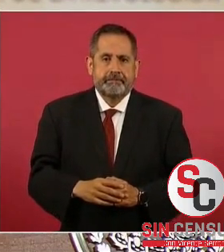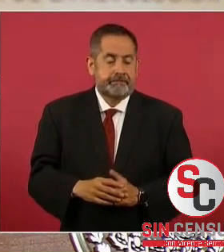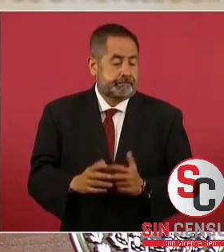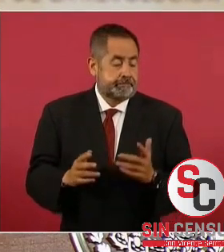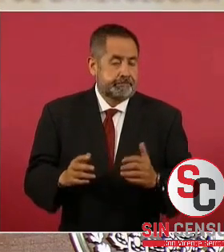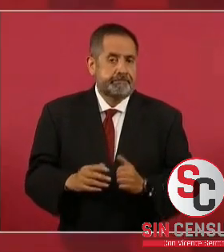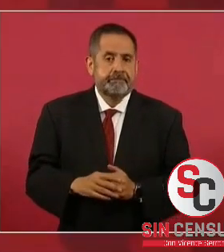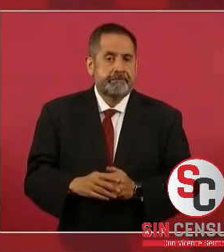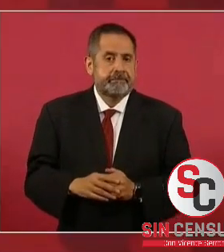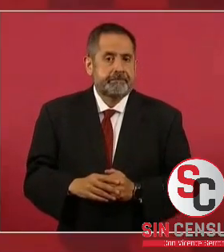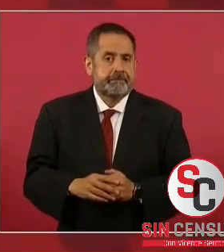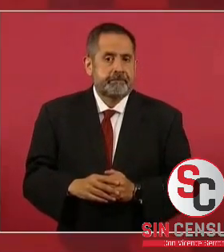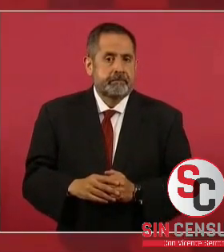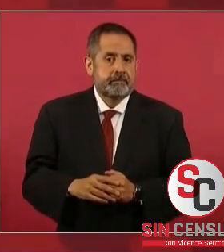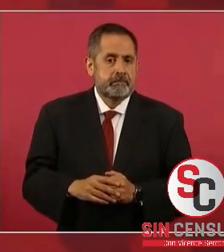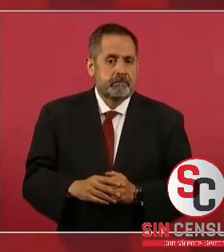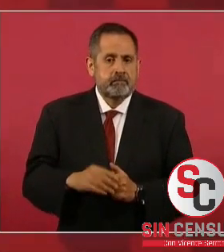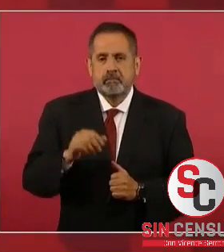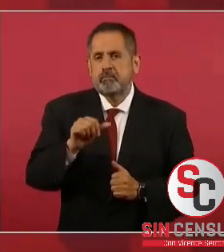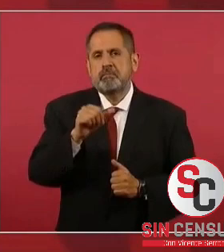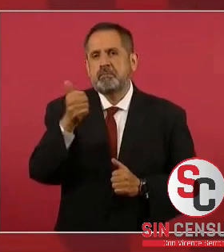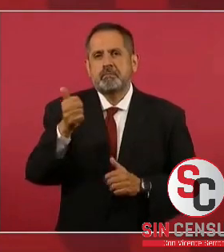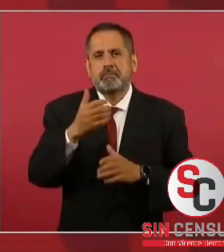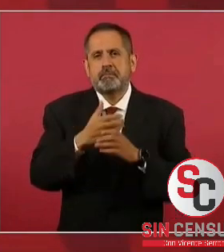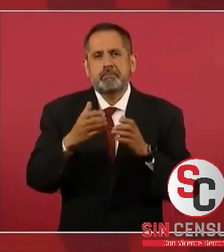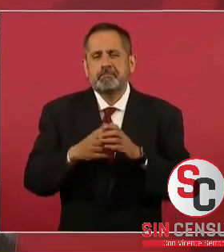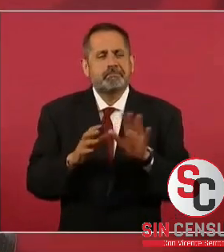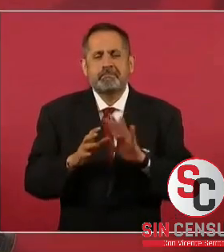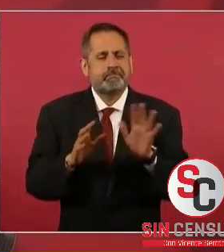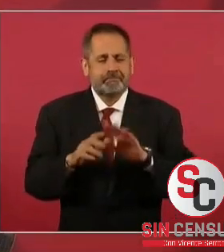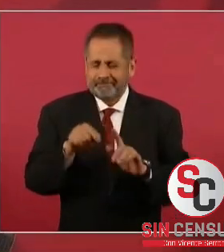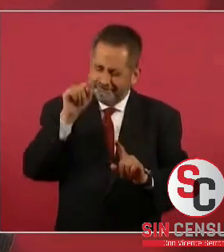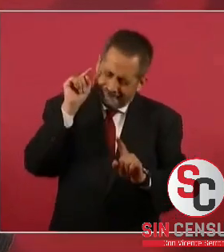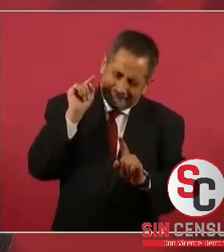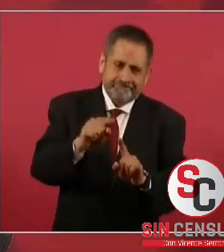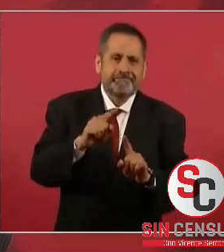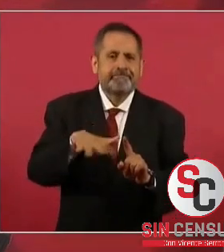Nada, nada, nada, nada, nada, nada, nada.